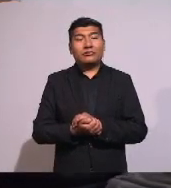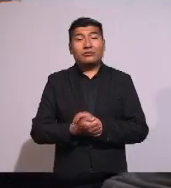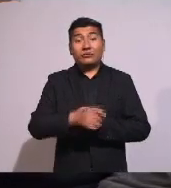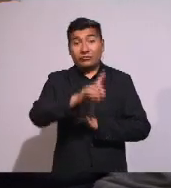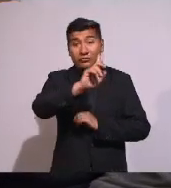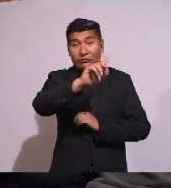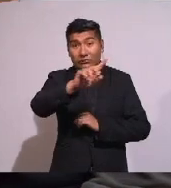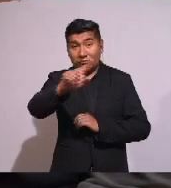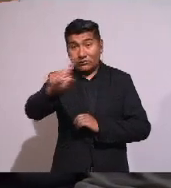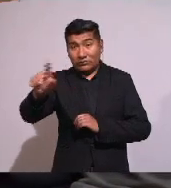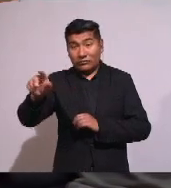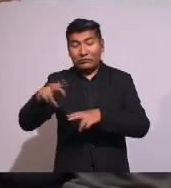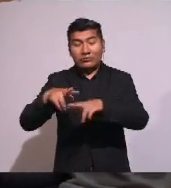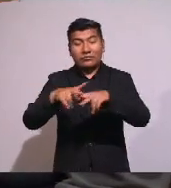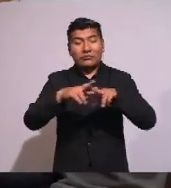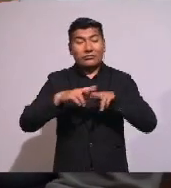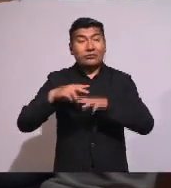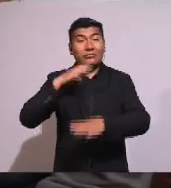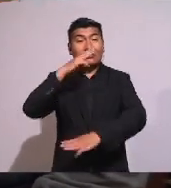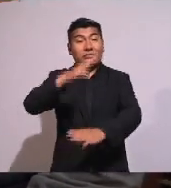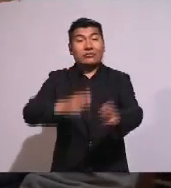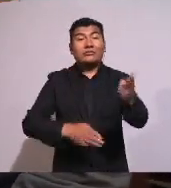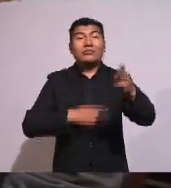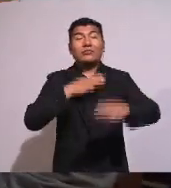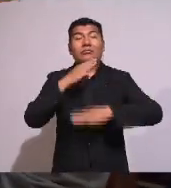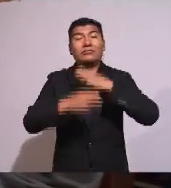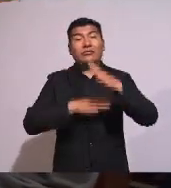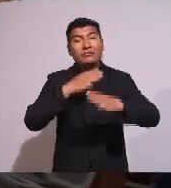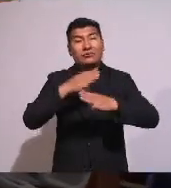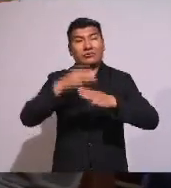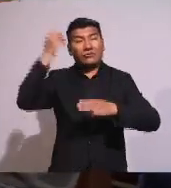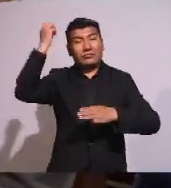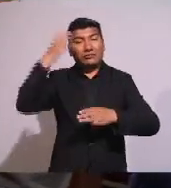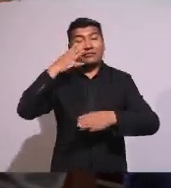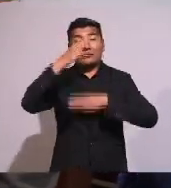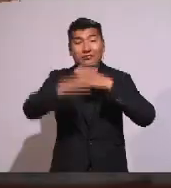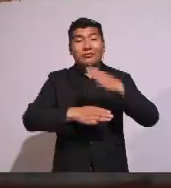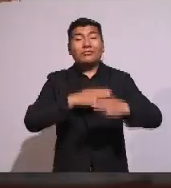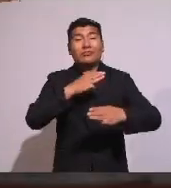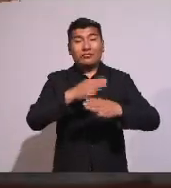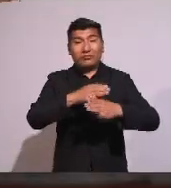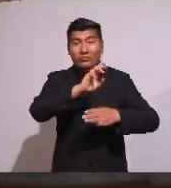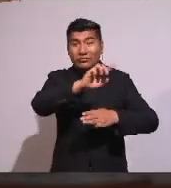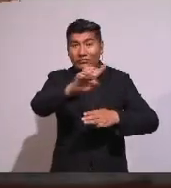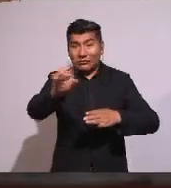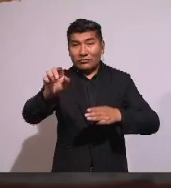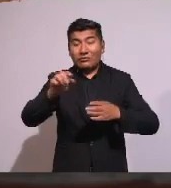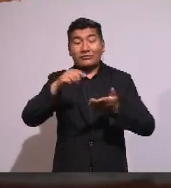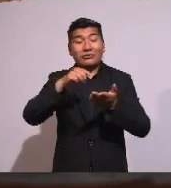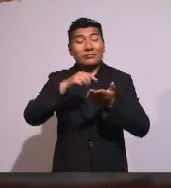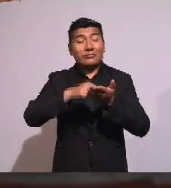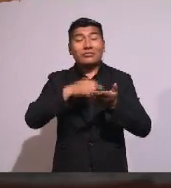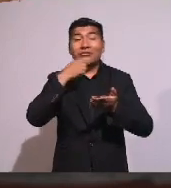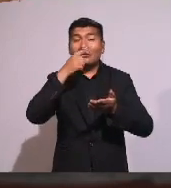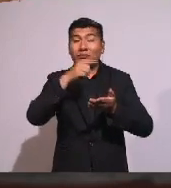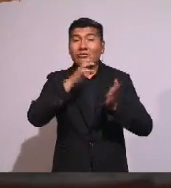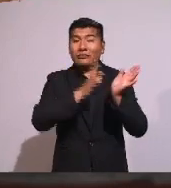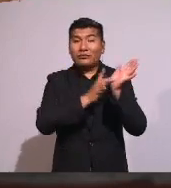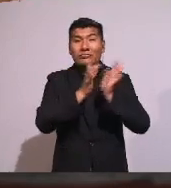Ustedes son sal de la tierra, luz del mundo. Así dijo Jesús a sus